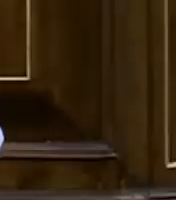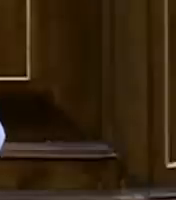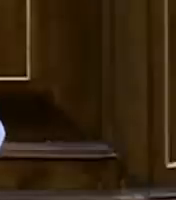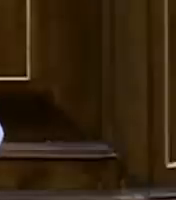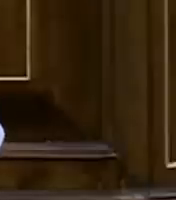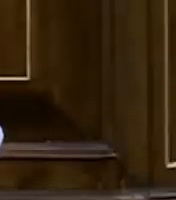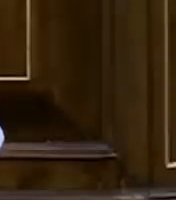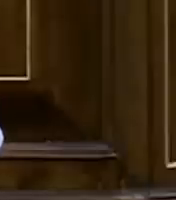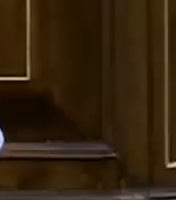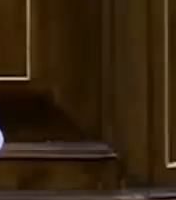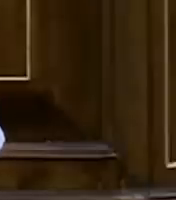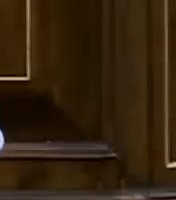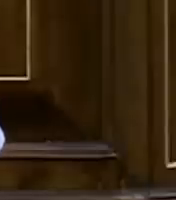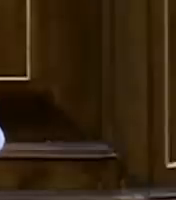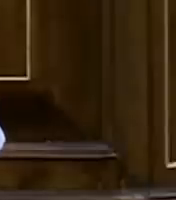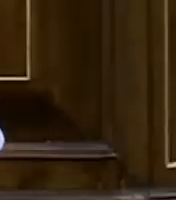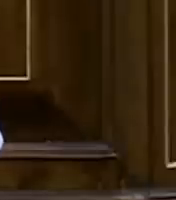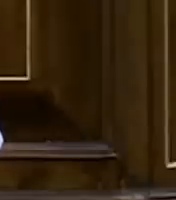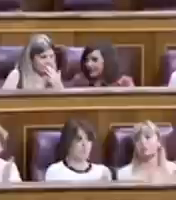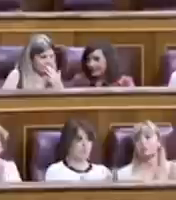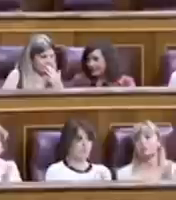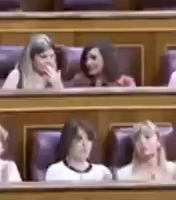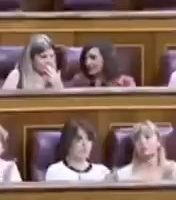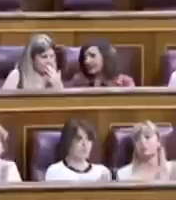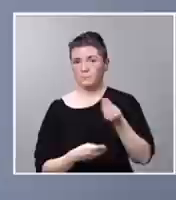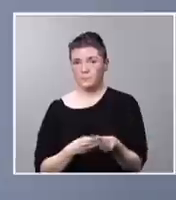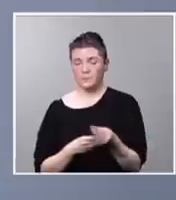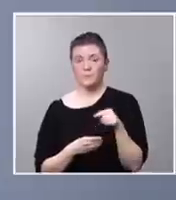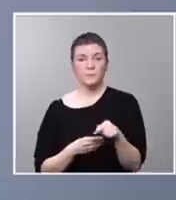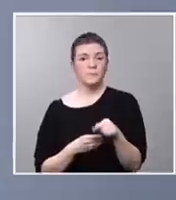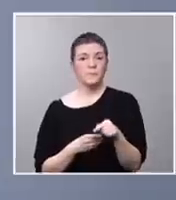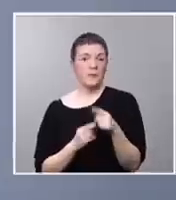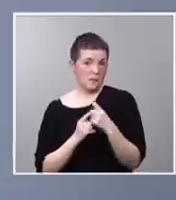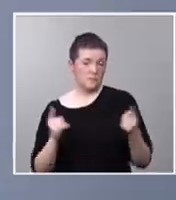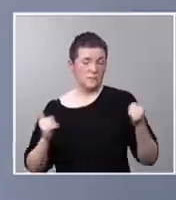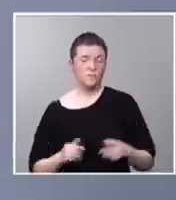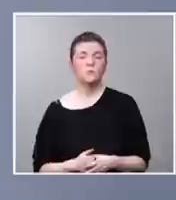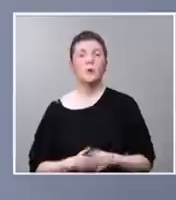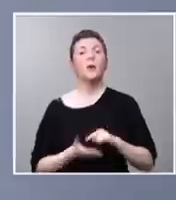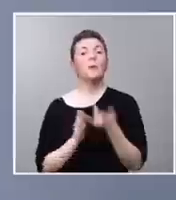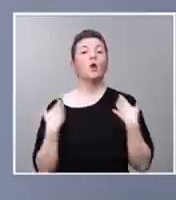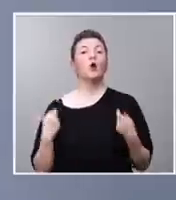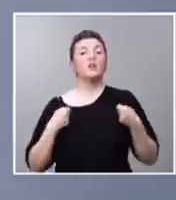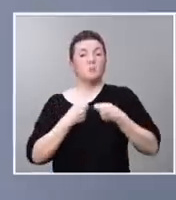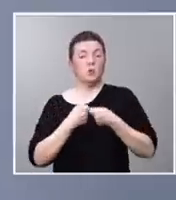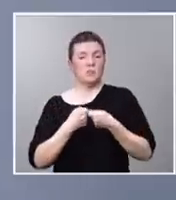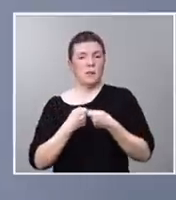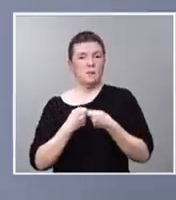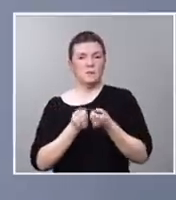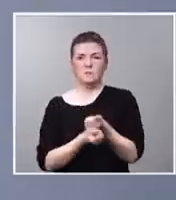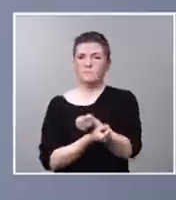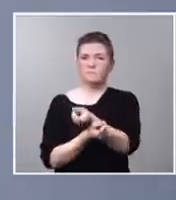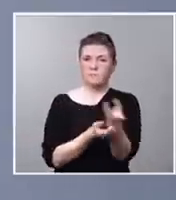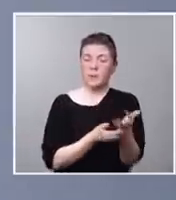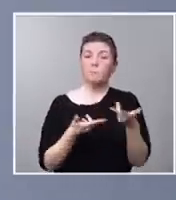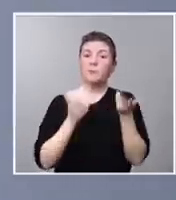Julieta, en el Código Penal, es aquella chica de 16 años que se enamora de un chico de 18, o de 17 años que se enamora